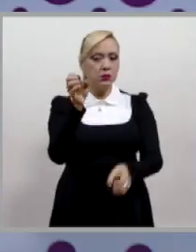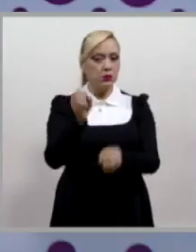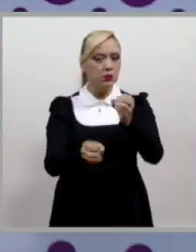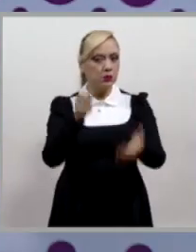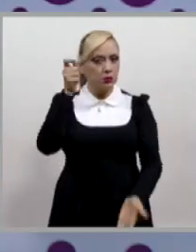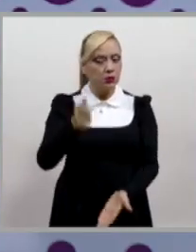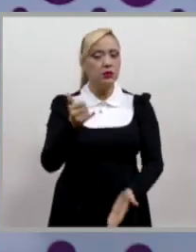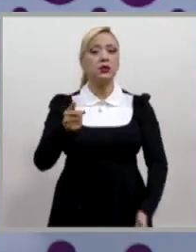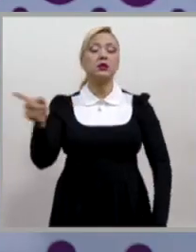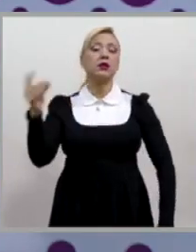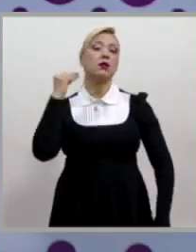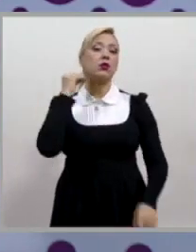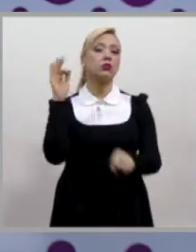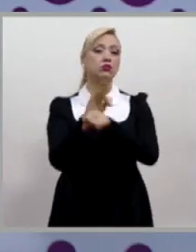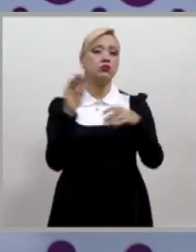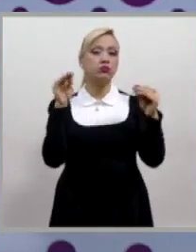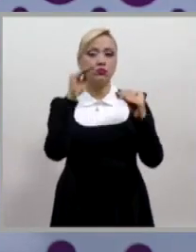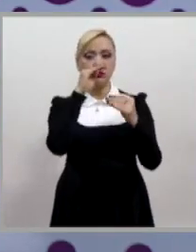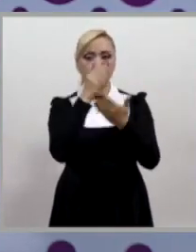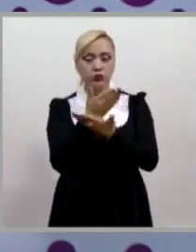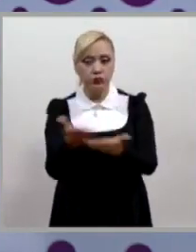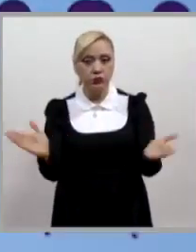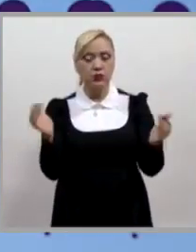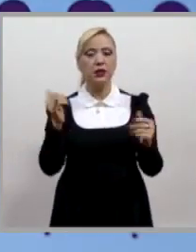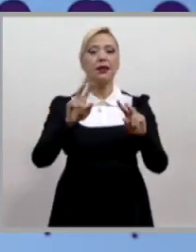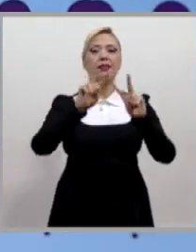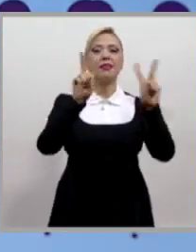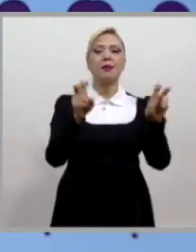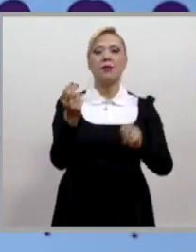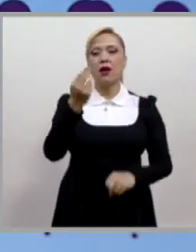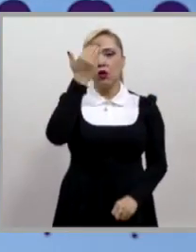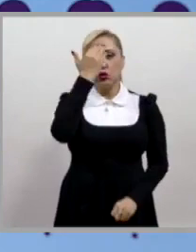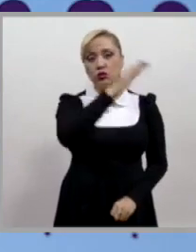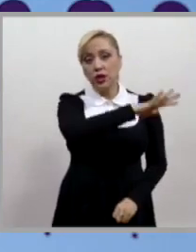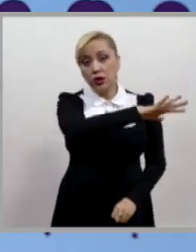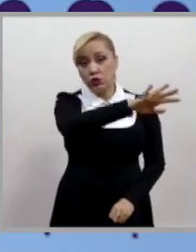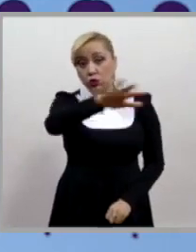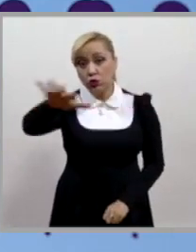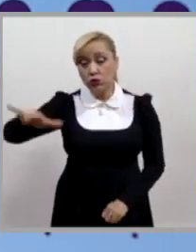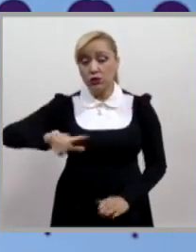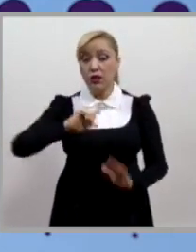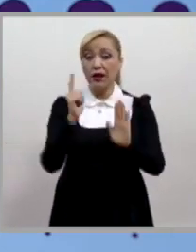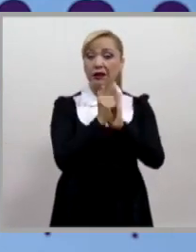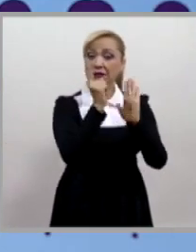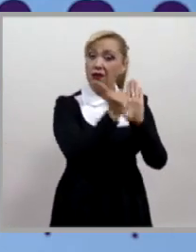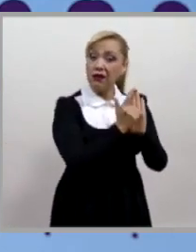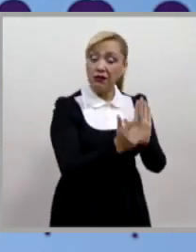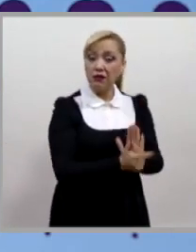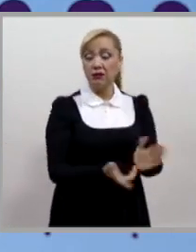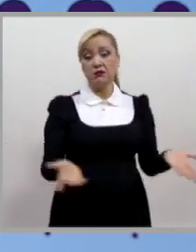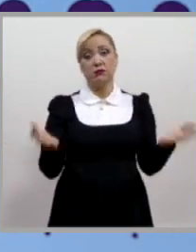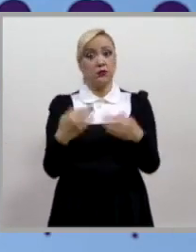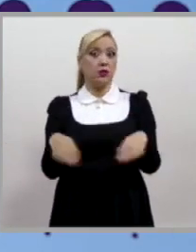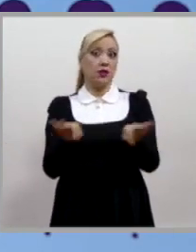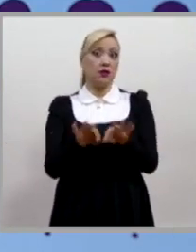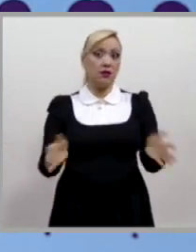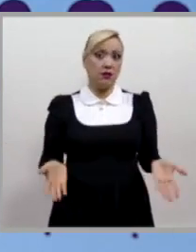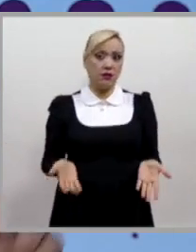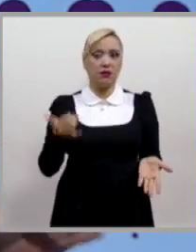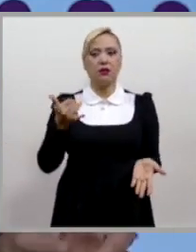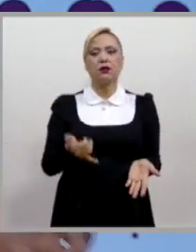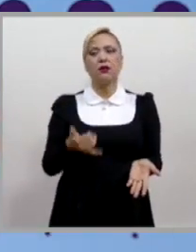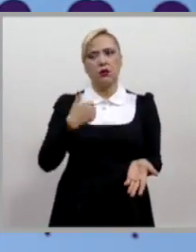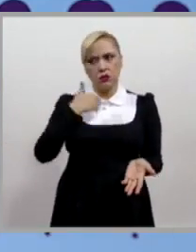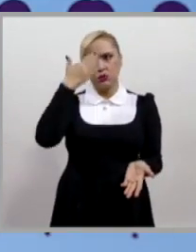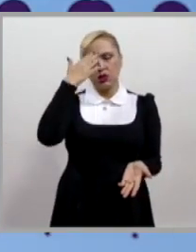Defensoría de Oficio, el tema de la cultura jurídica que considero que es sustancial y, y bueno, lo más importante, que aunque no le